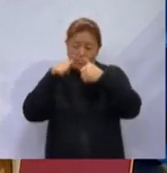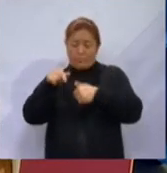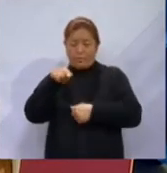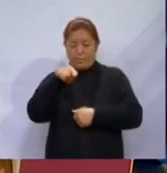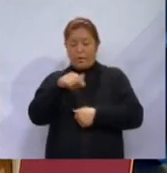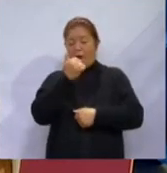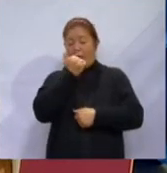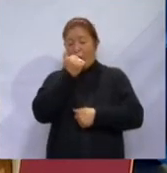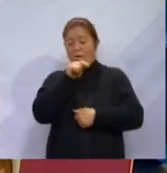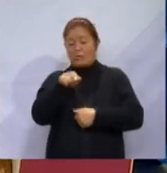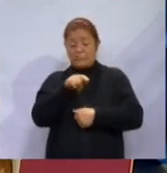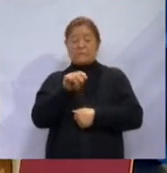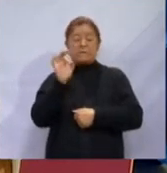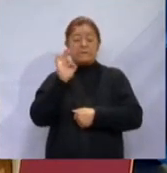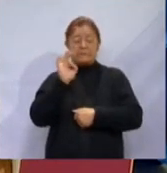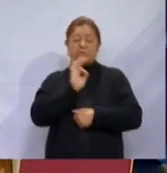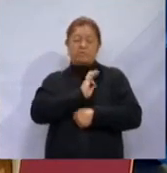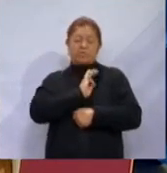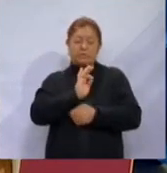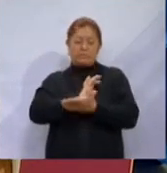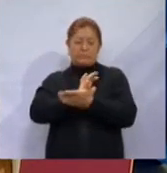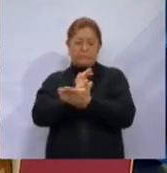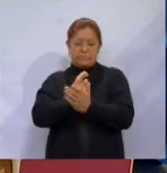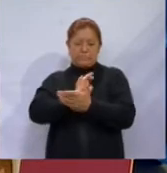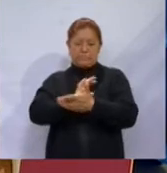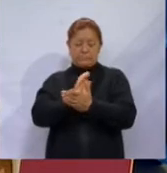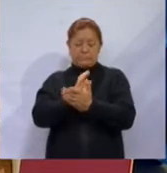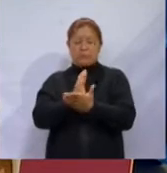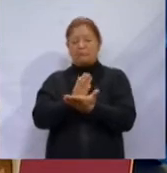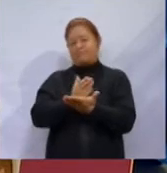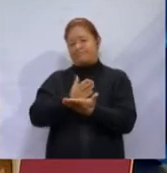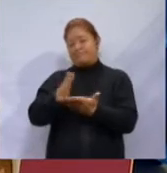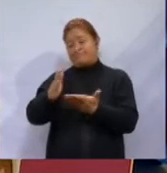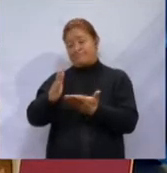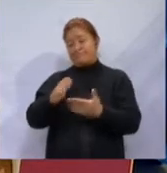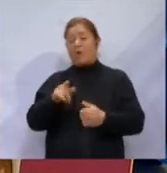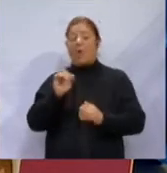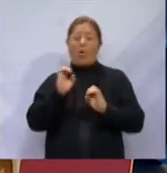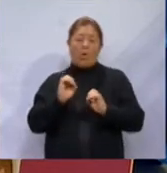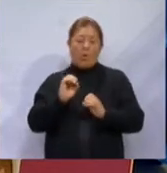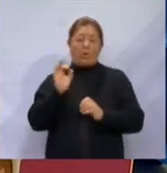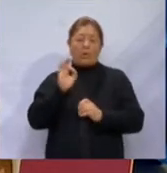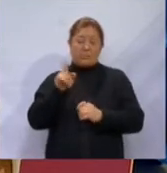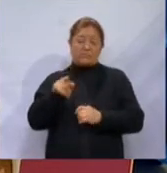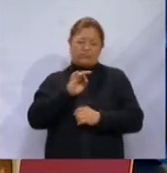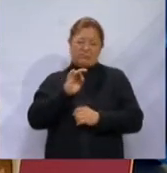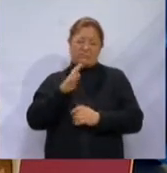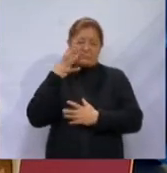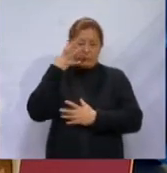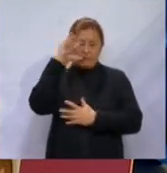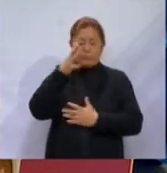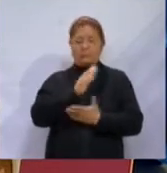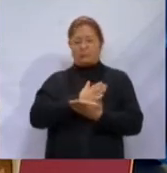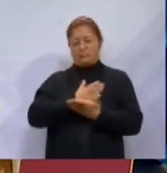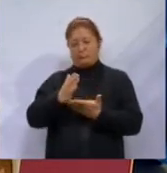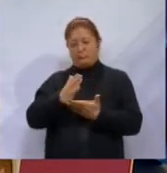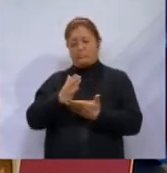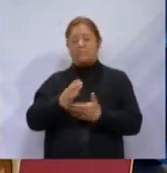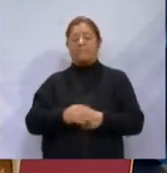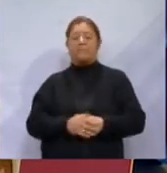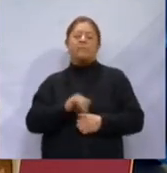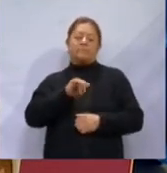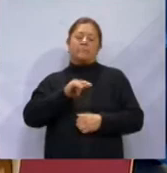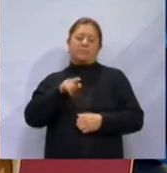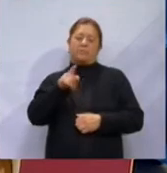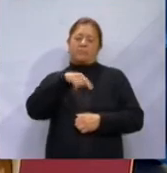estar excluidos o discriminados o pueden llegar a estarlo, ¿no? Por supuesto, con esto creo que a